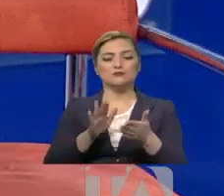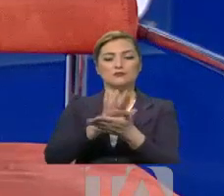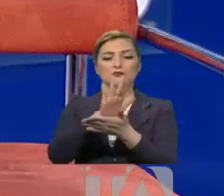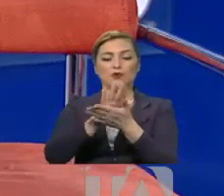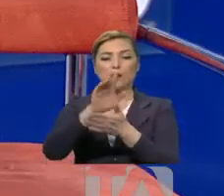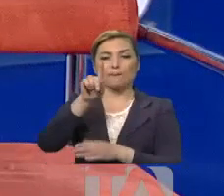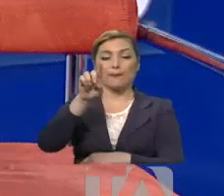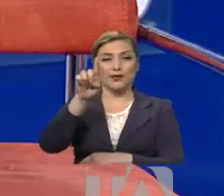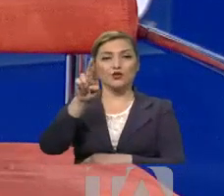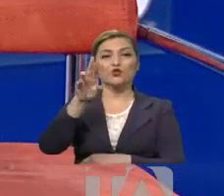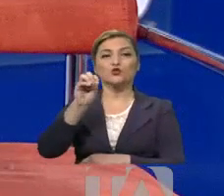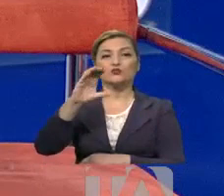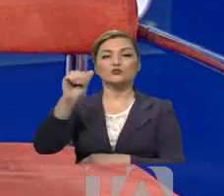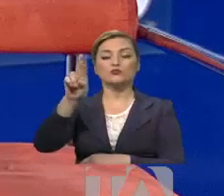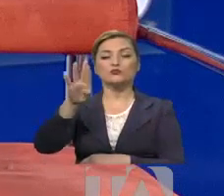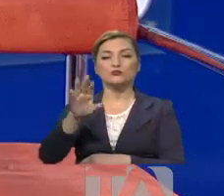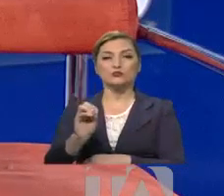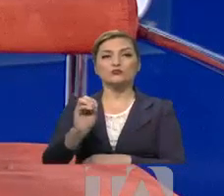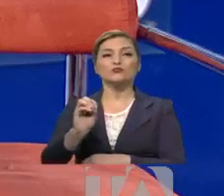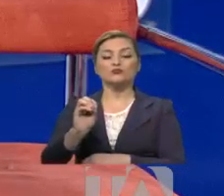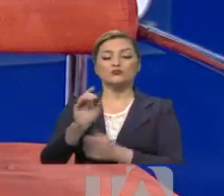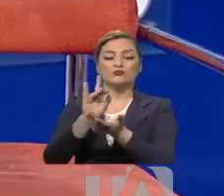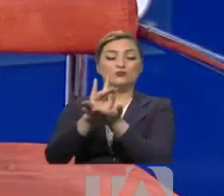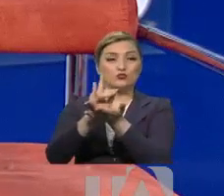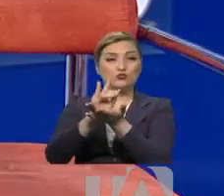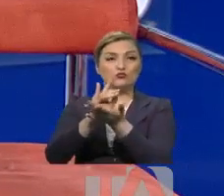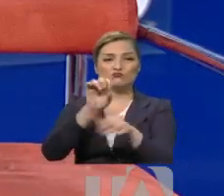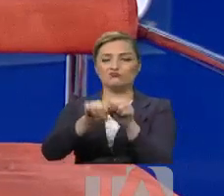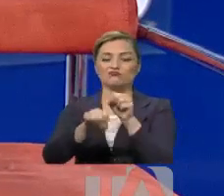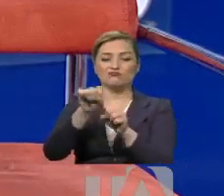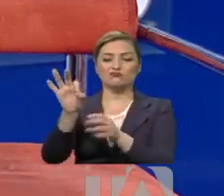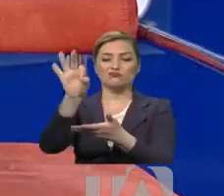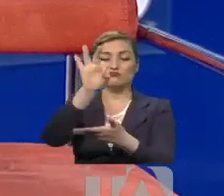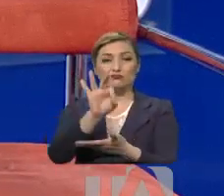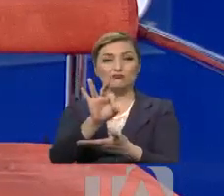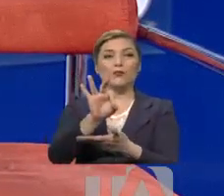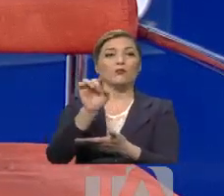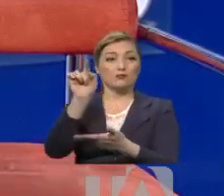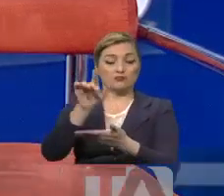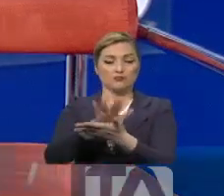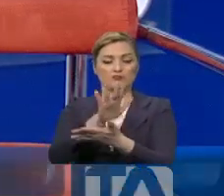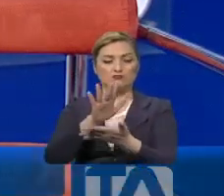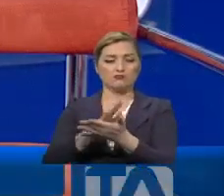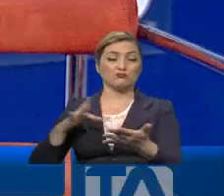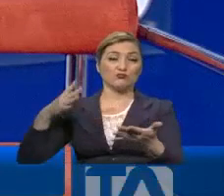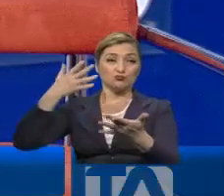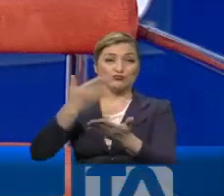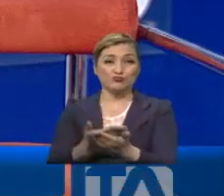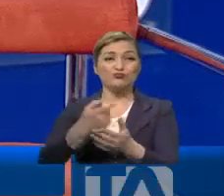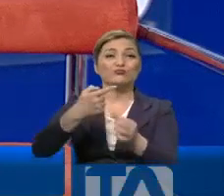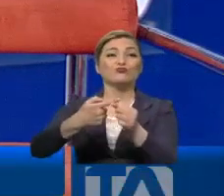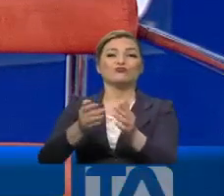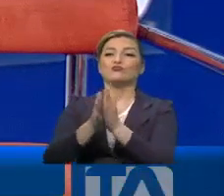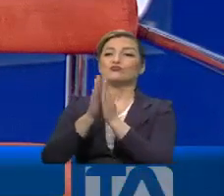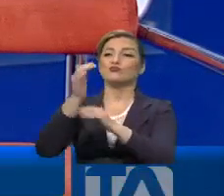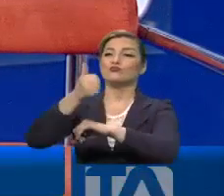educativa Pedro Carbo de Guaranda en Bolívar está en pésimas condiciones. Representantes de ese plantel educativo llegaron hasta Quito para pedir